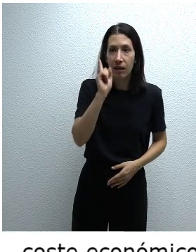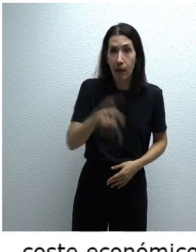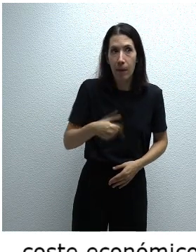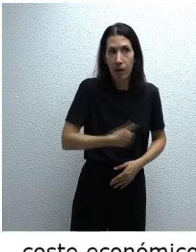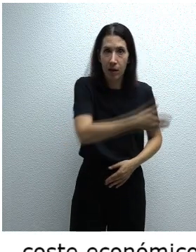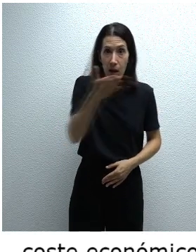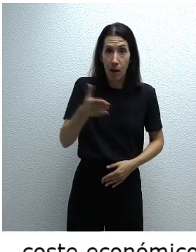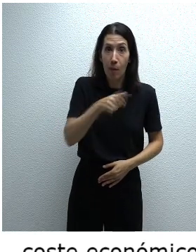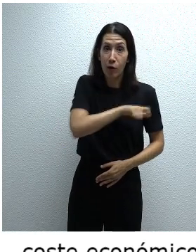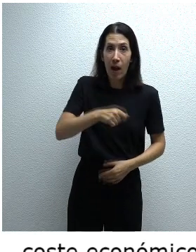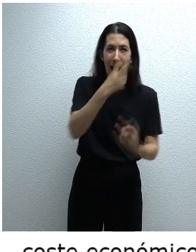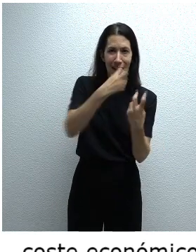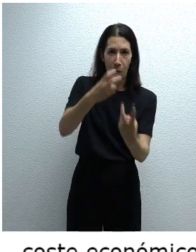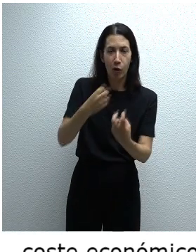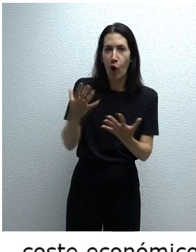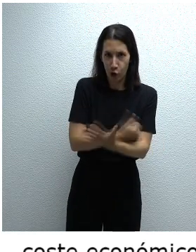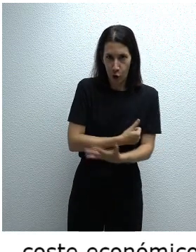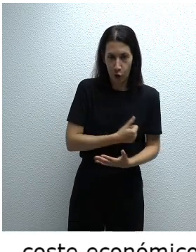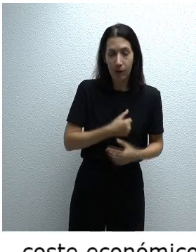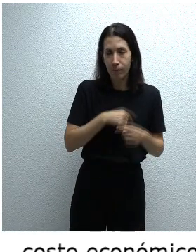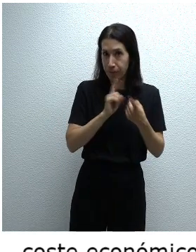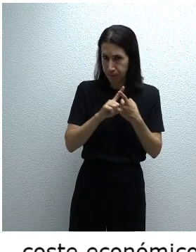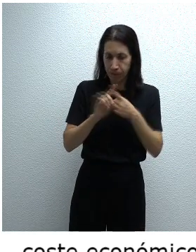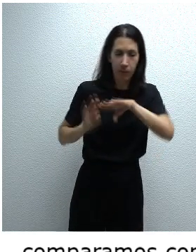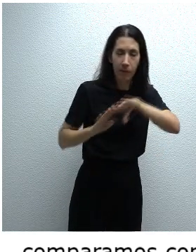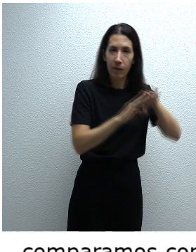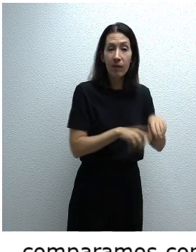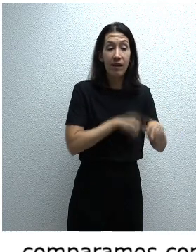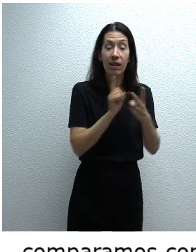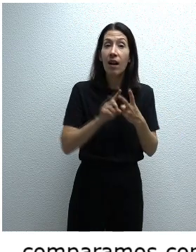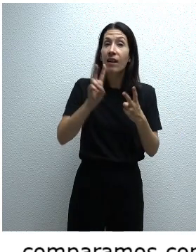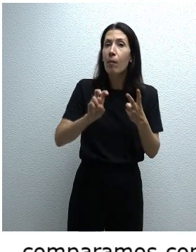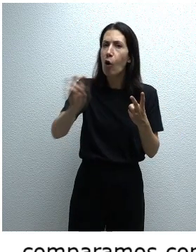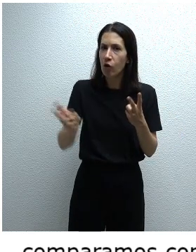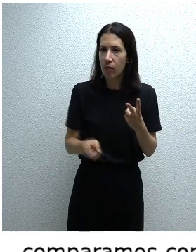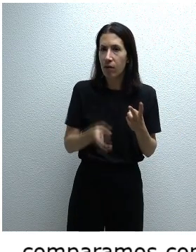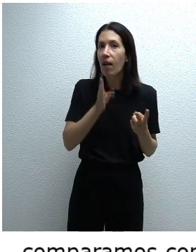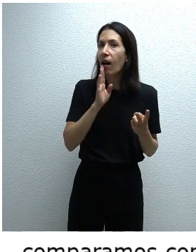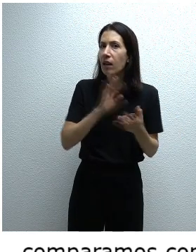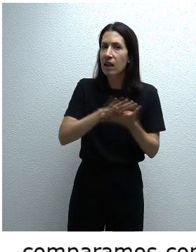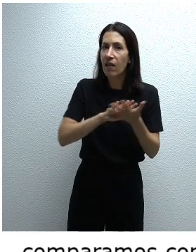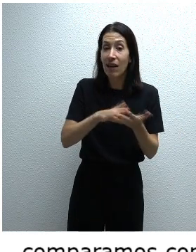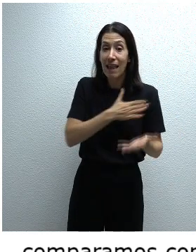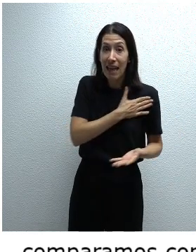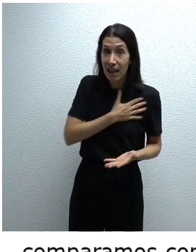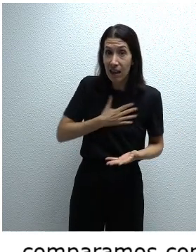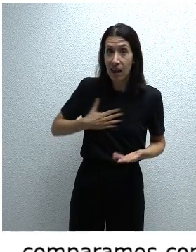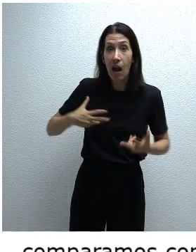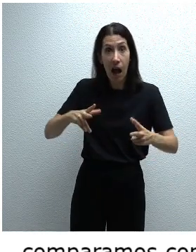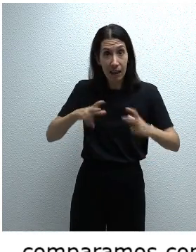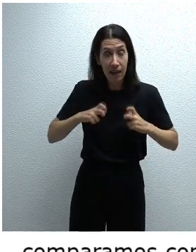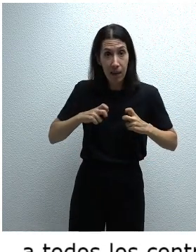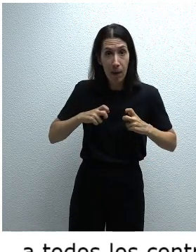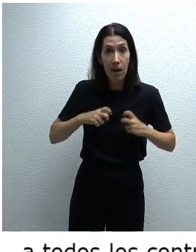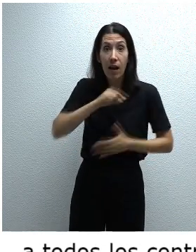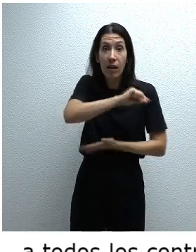a todos los contribuyentes, digamos. Eso por un lado. Por otro lado, lo que mencionaba respecto a la voluntad anticipada, dependiendo de